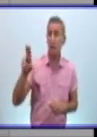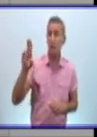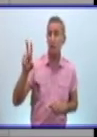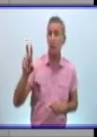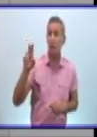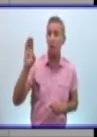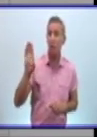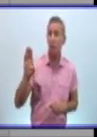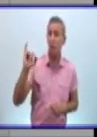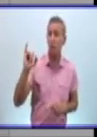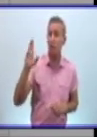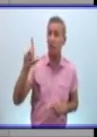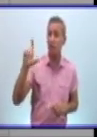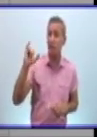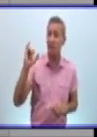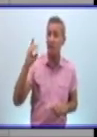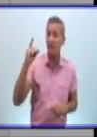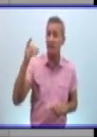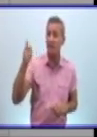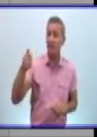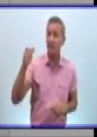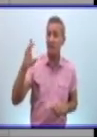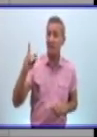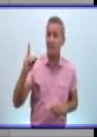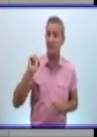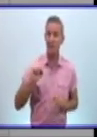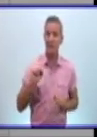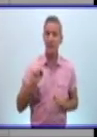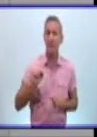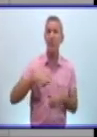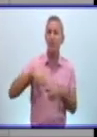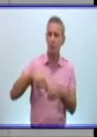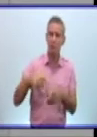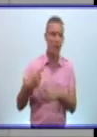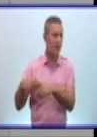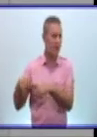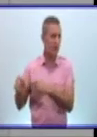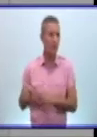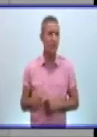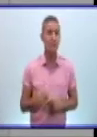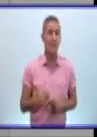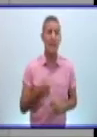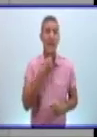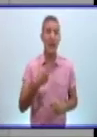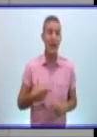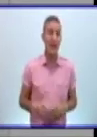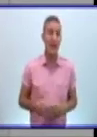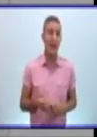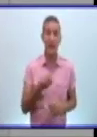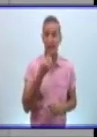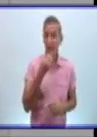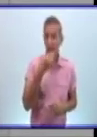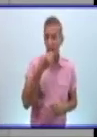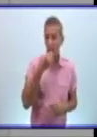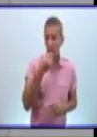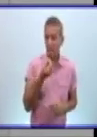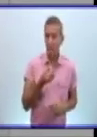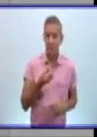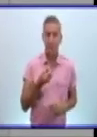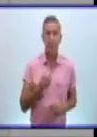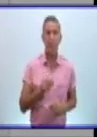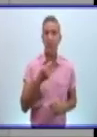de un material para disolverse en otro. Por ejemplo, el azúcar y la sal se disuelven al mezclarse con el